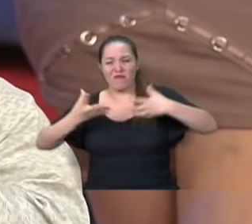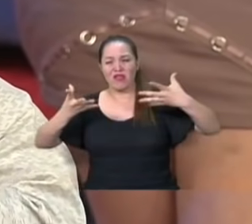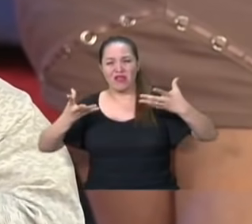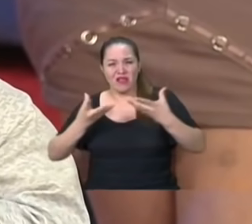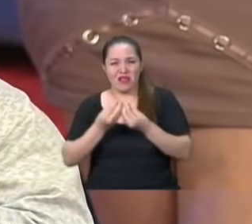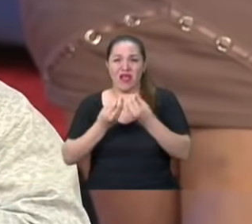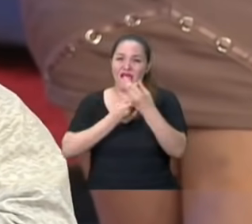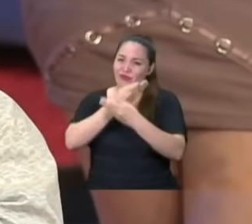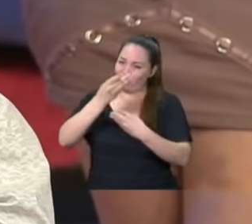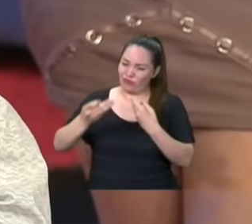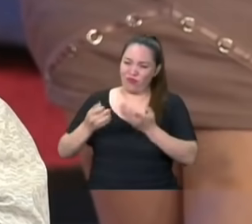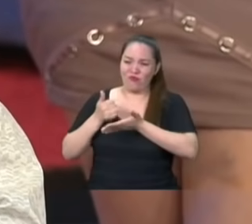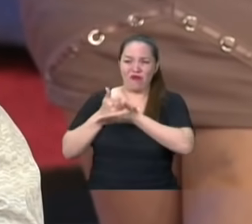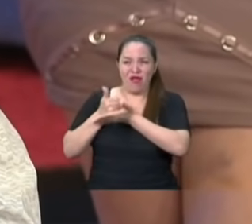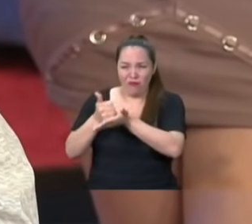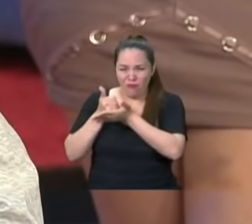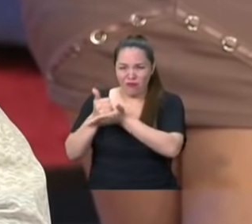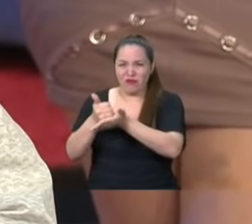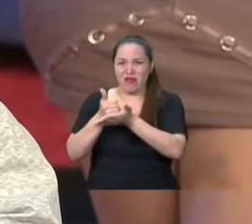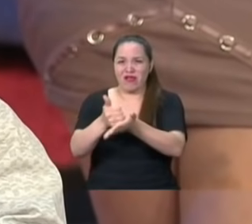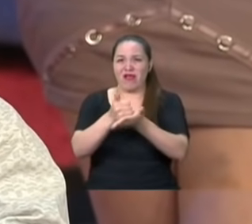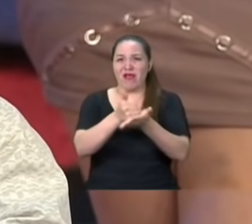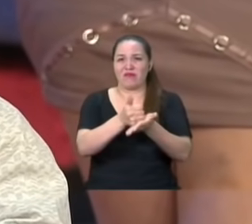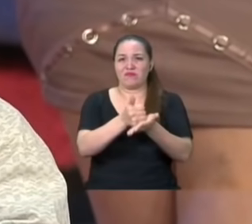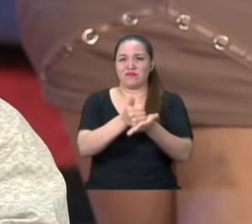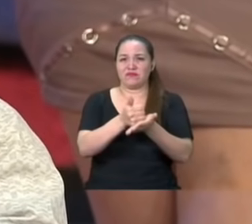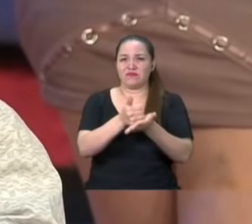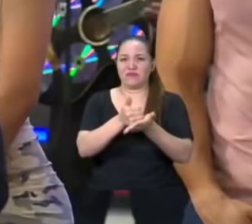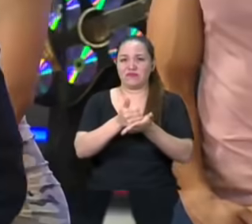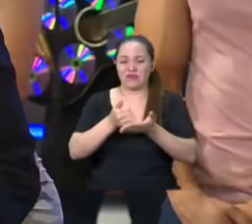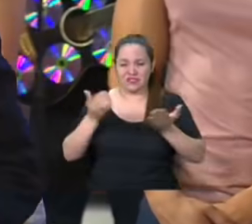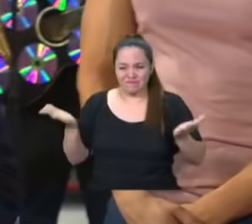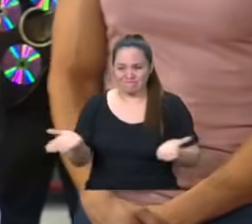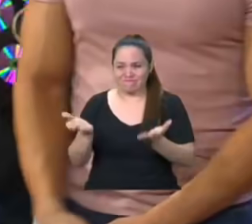hay que salir adelante. A ver, tráiganos un banquito, por favor.